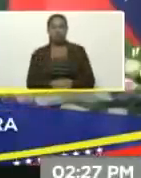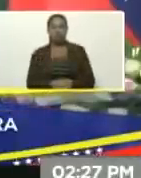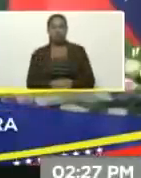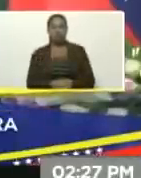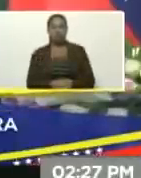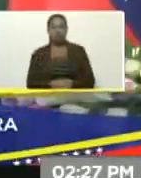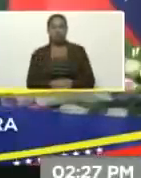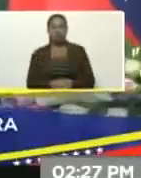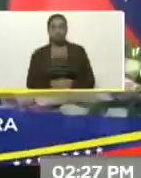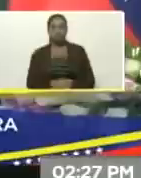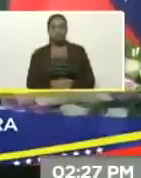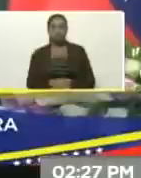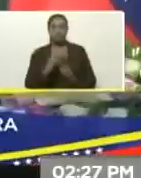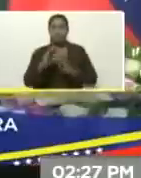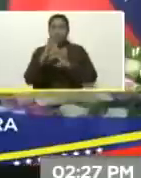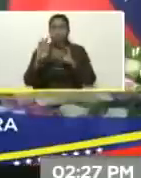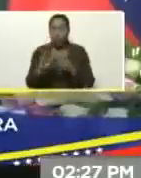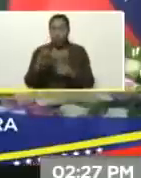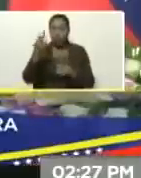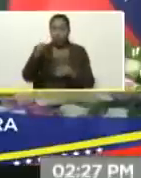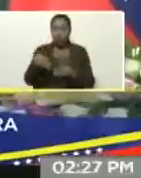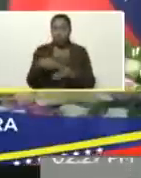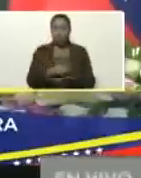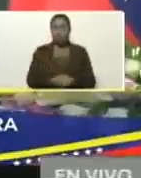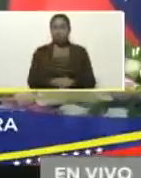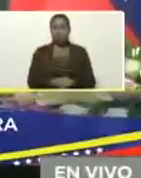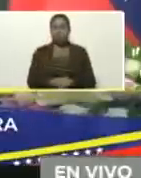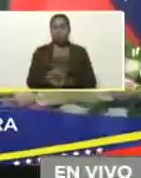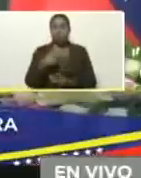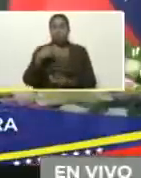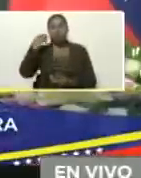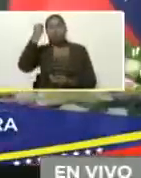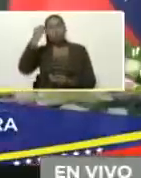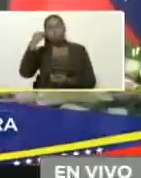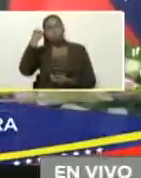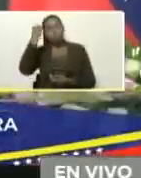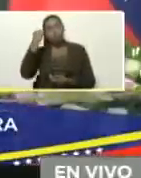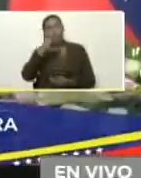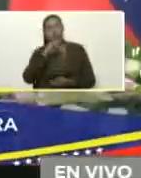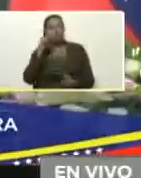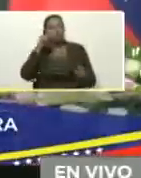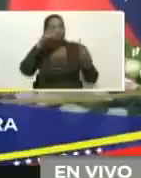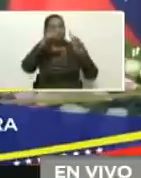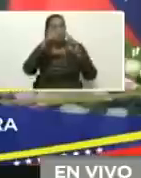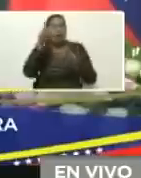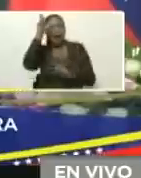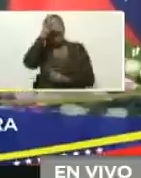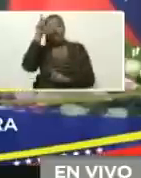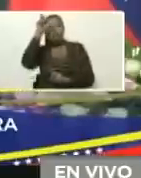Y en ese momento creo que hemos llegado a Turquía.